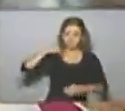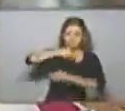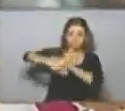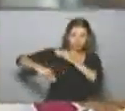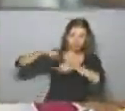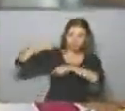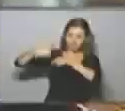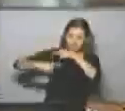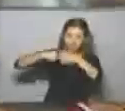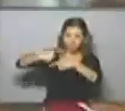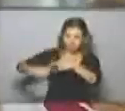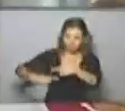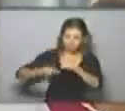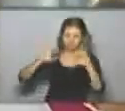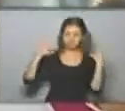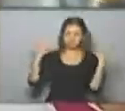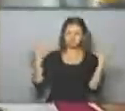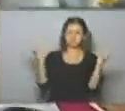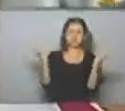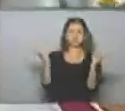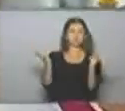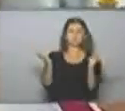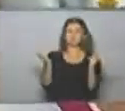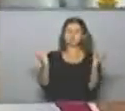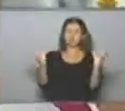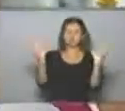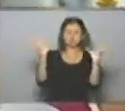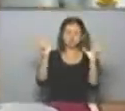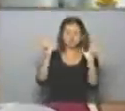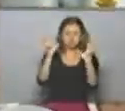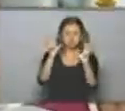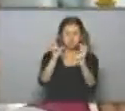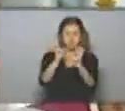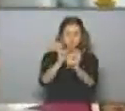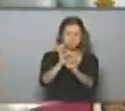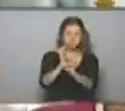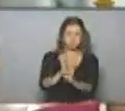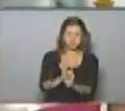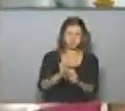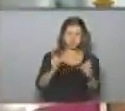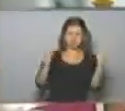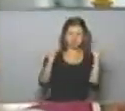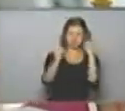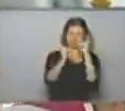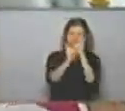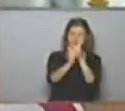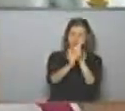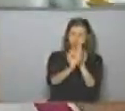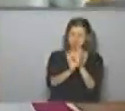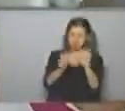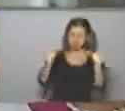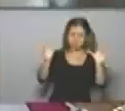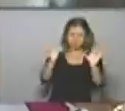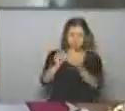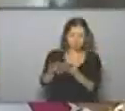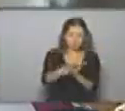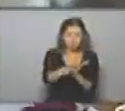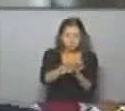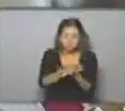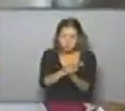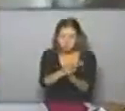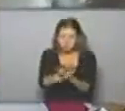descendientes, se pueden encontrar con un planeta invivible, con problemas que pueden no tener marcha atrás. Entonces, este